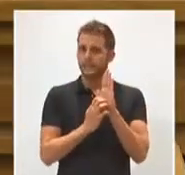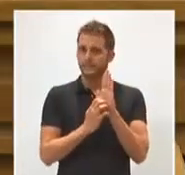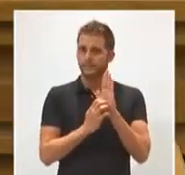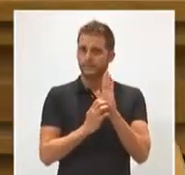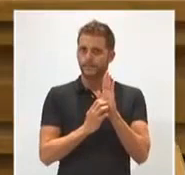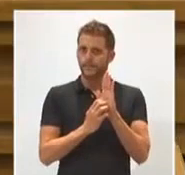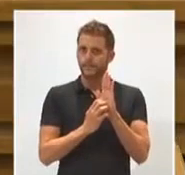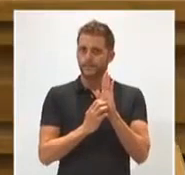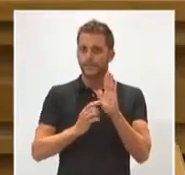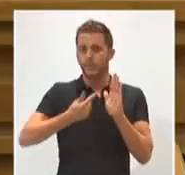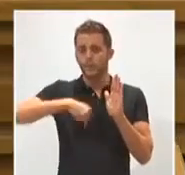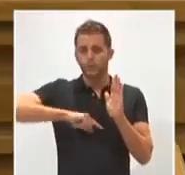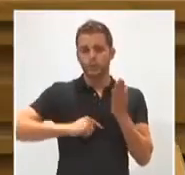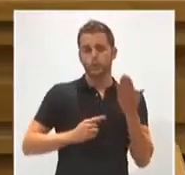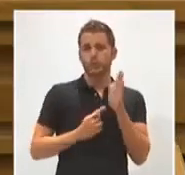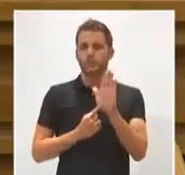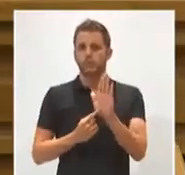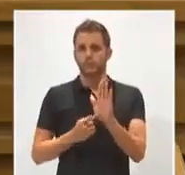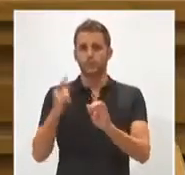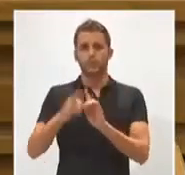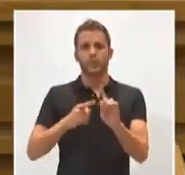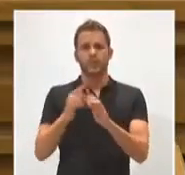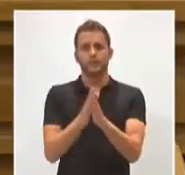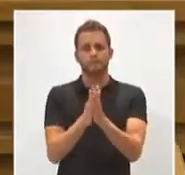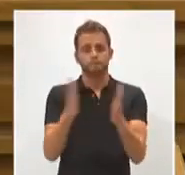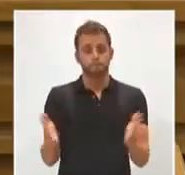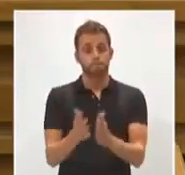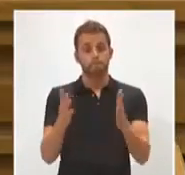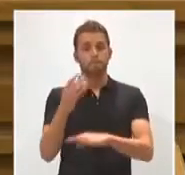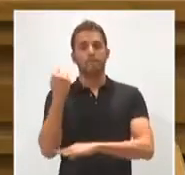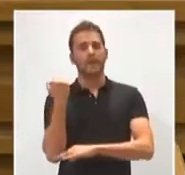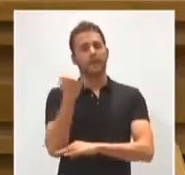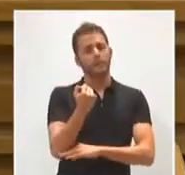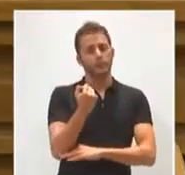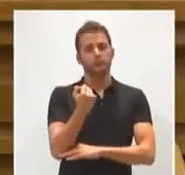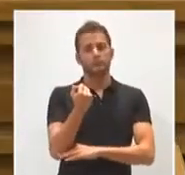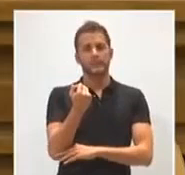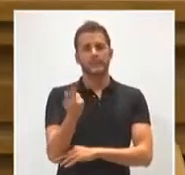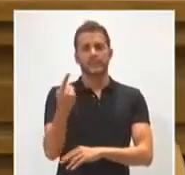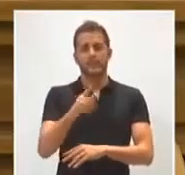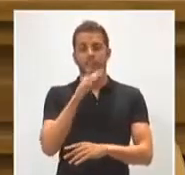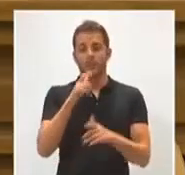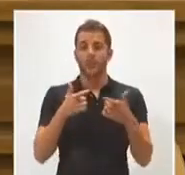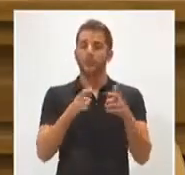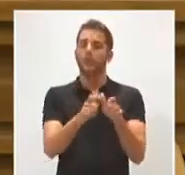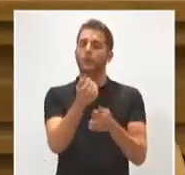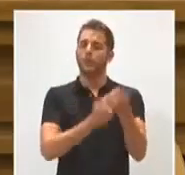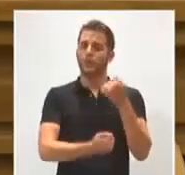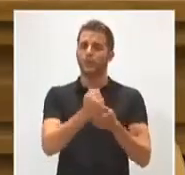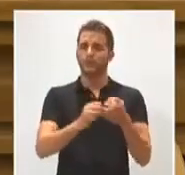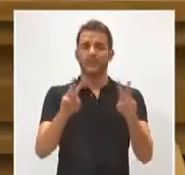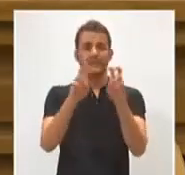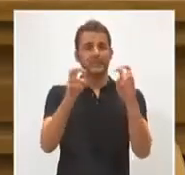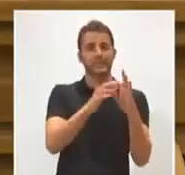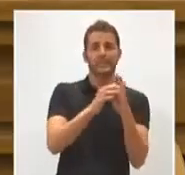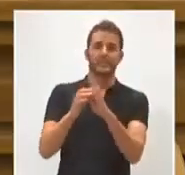queremos plantear de cara al estímulo el apoyo y la compensación el equilibrio en el sector económico en relación con el impuesto